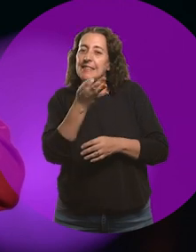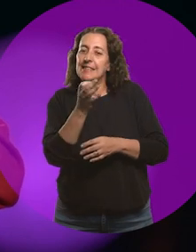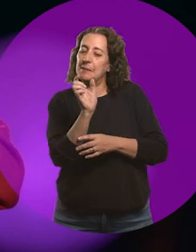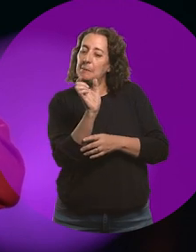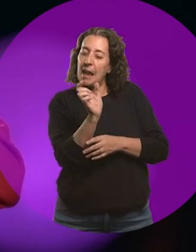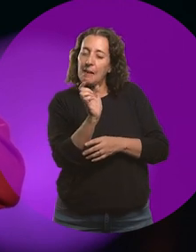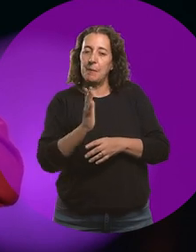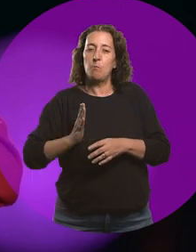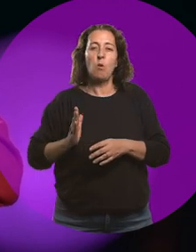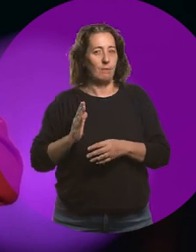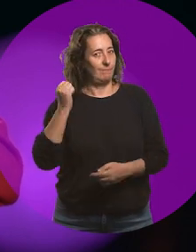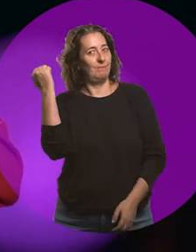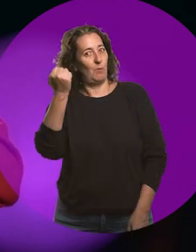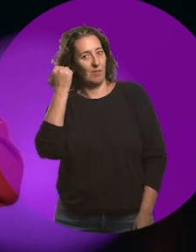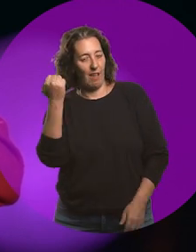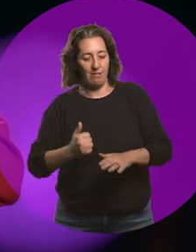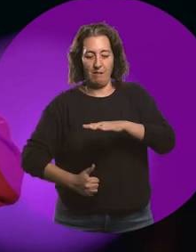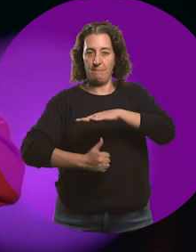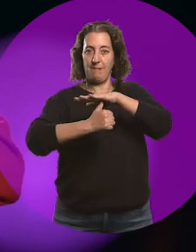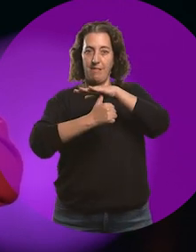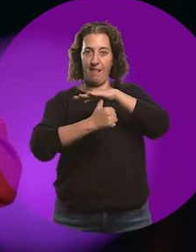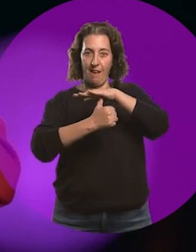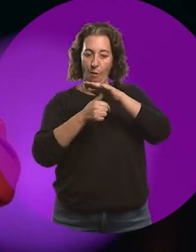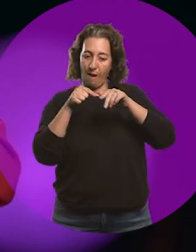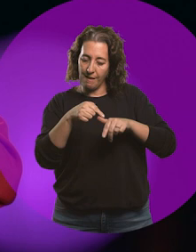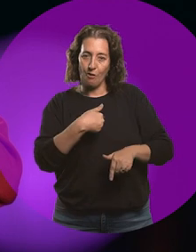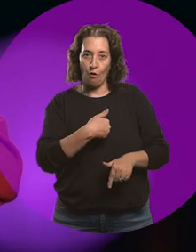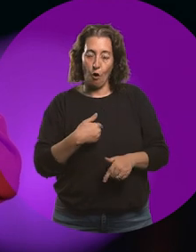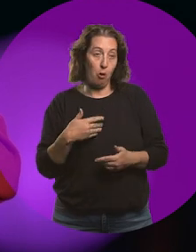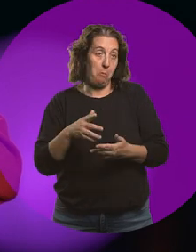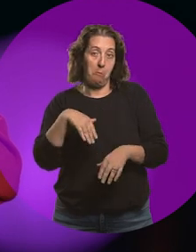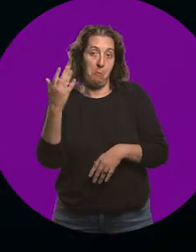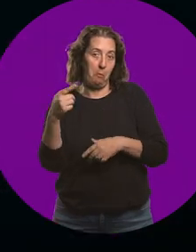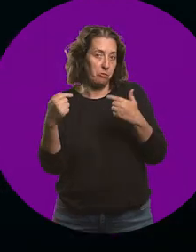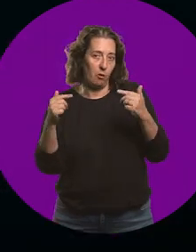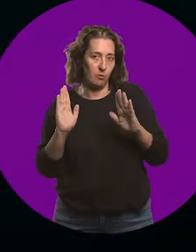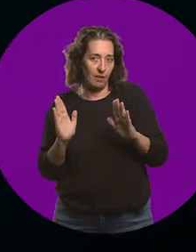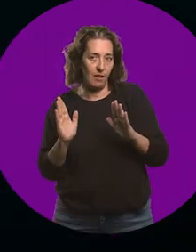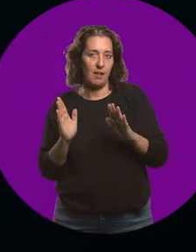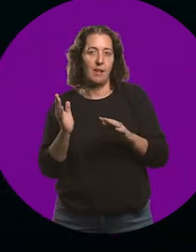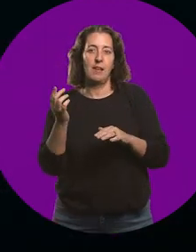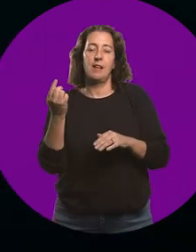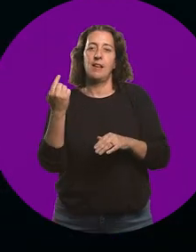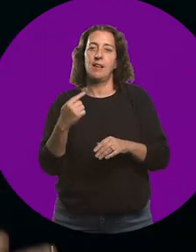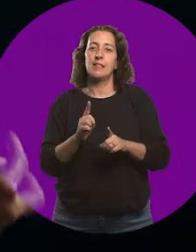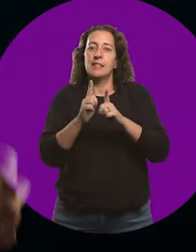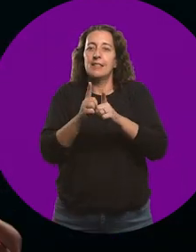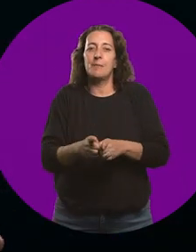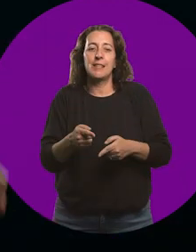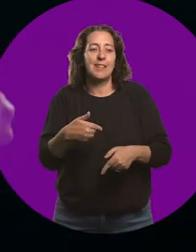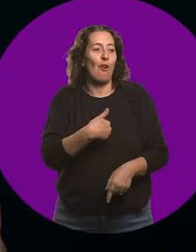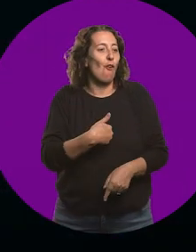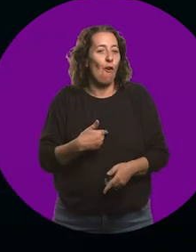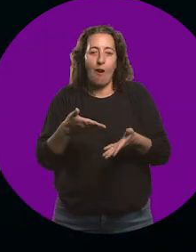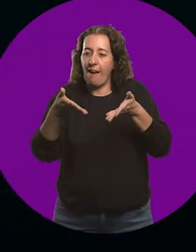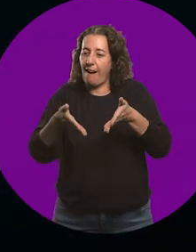mujer en un rol del liderazgo o en cualquier otra cosa. Así como en este rol o